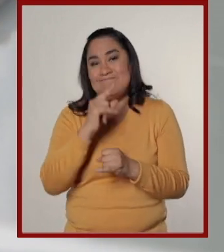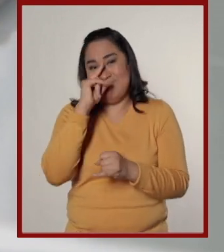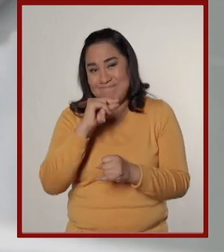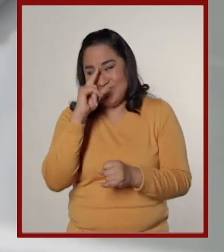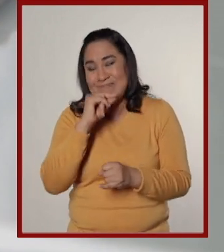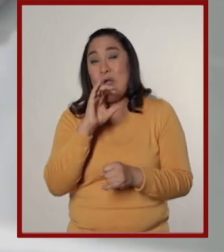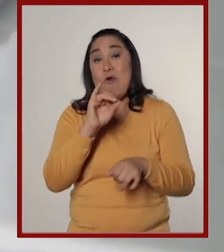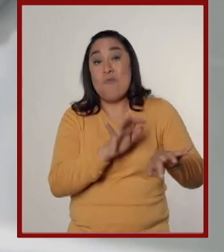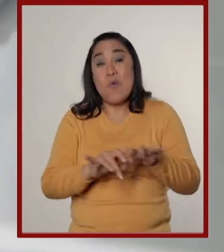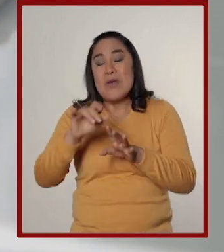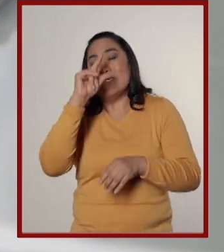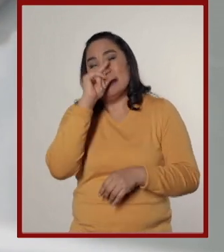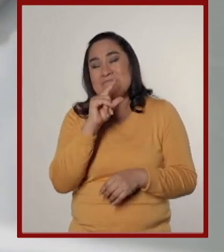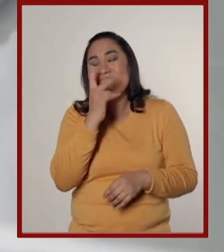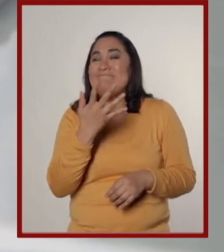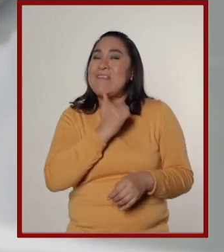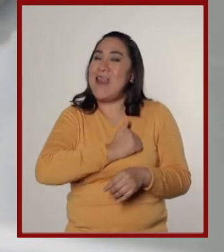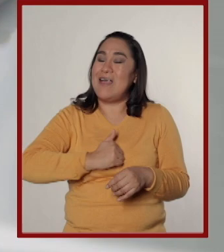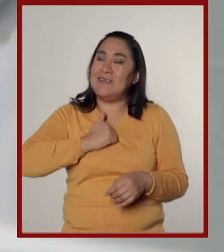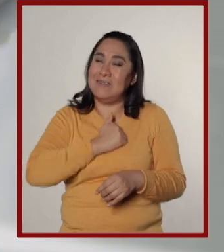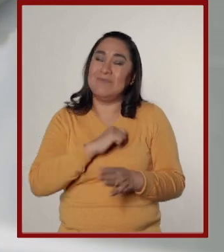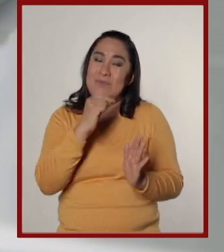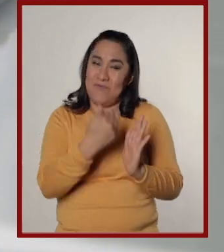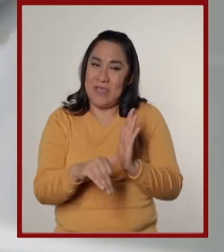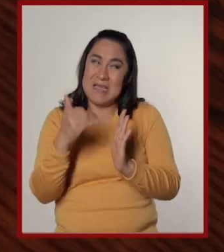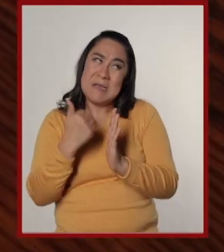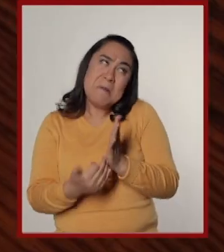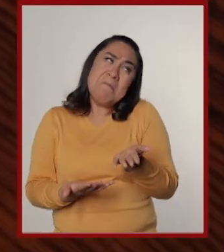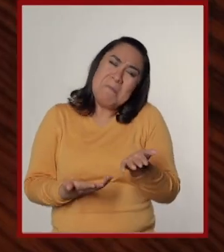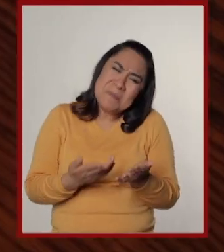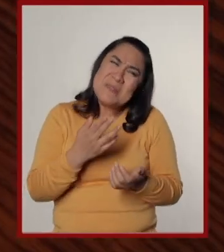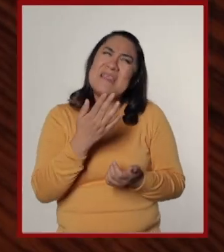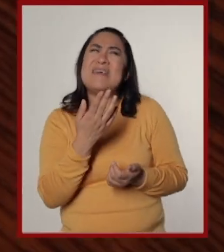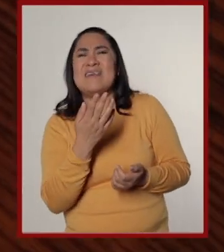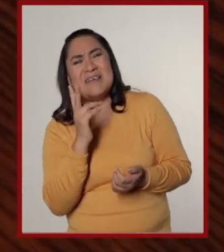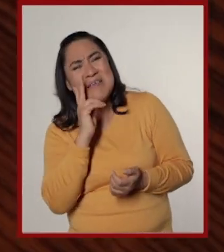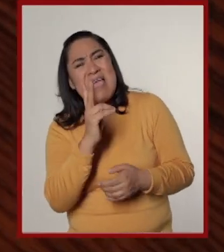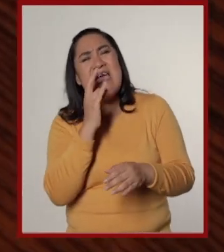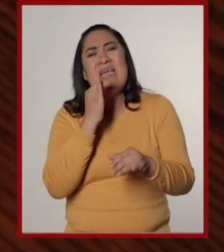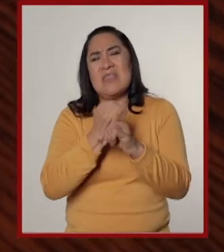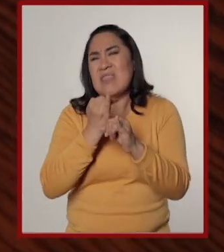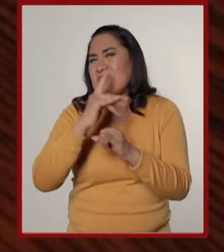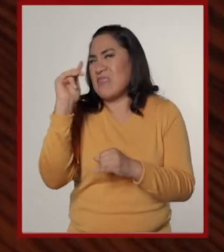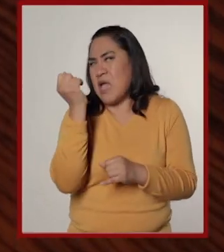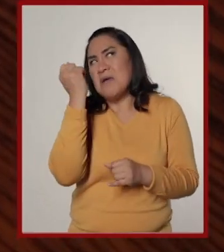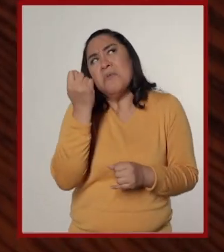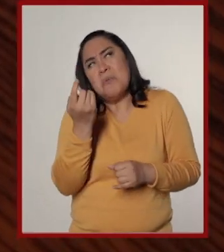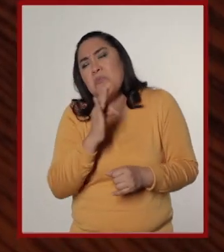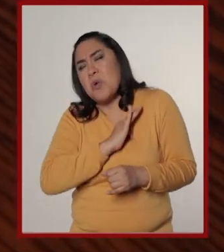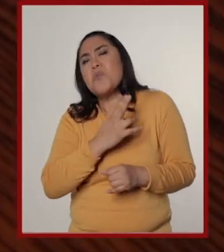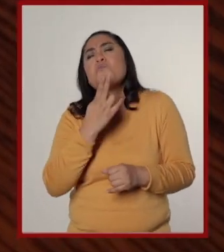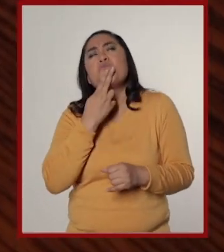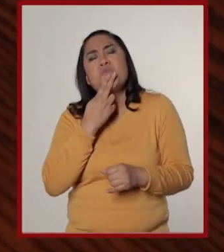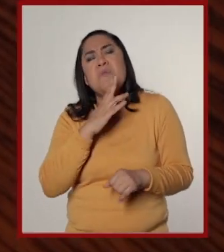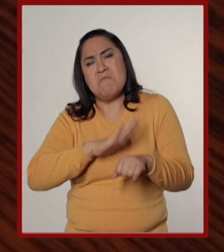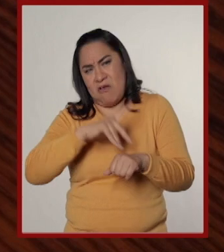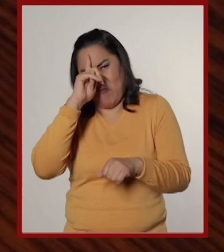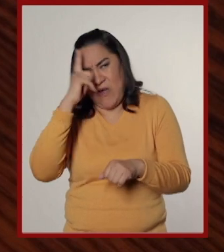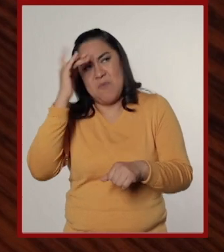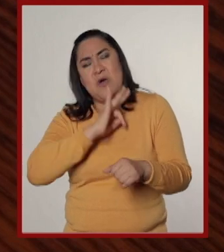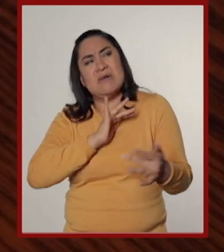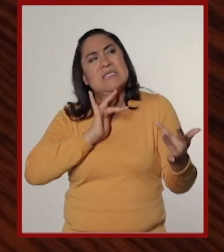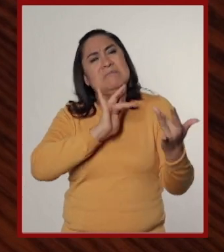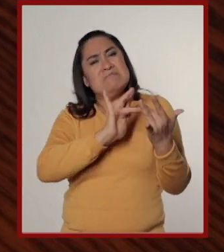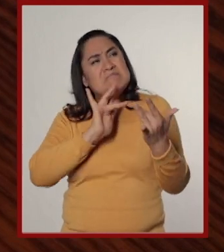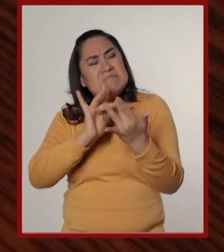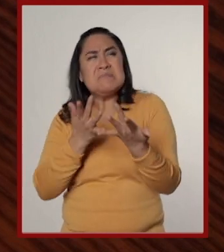¿no? Sí, de cosas que nunca se nos ocurrieron, ya no digamos en el en el ámbito familiar, ¿no? Eso de poderte comunicar con